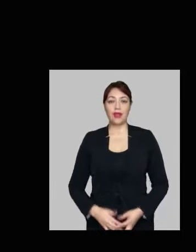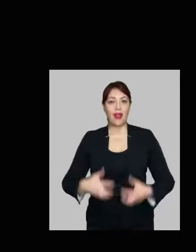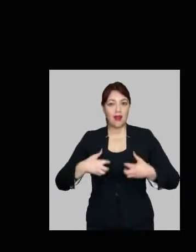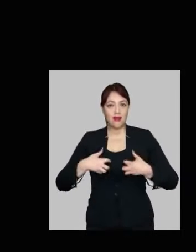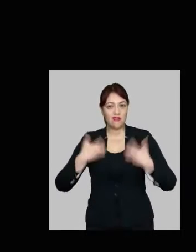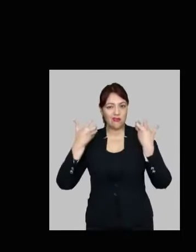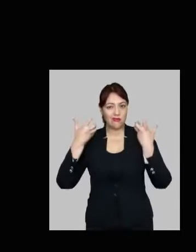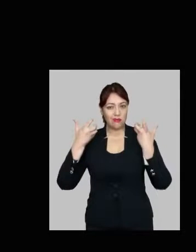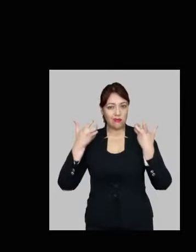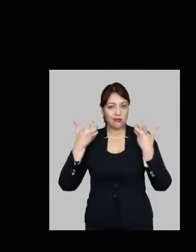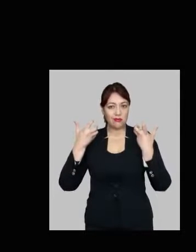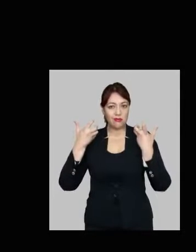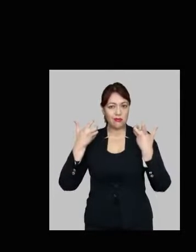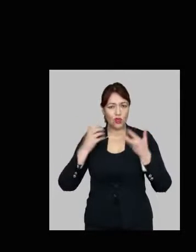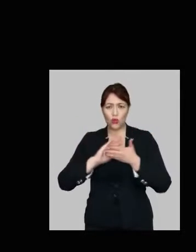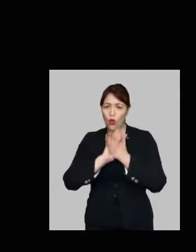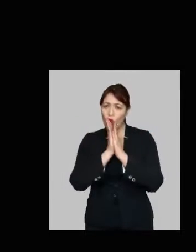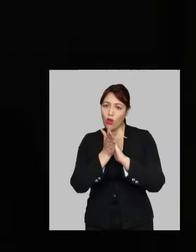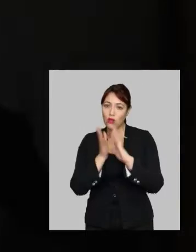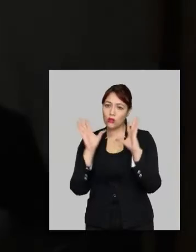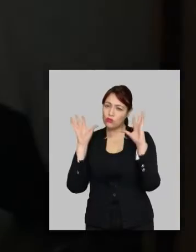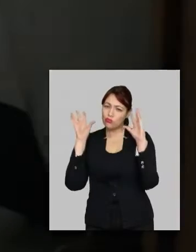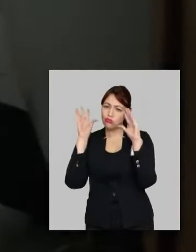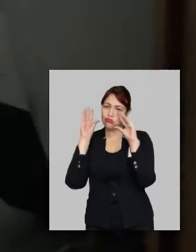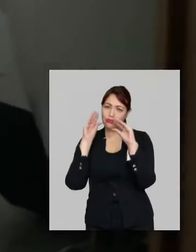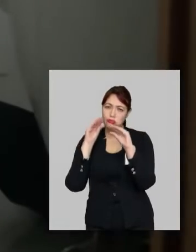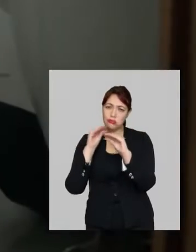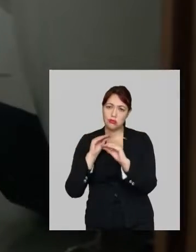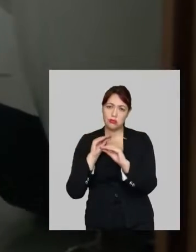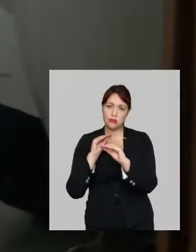La rabia todo lo oscurece.